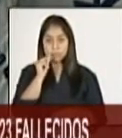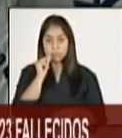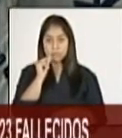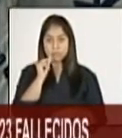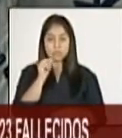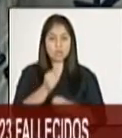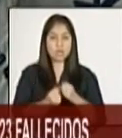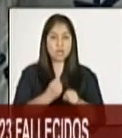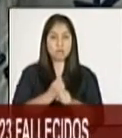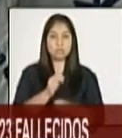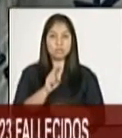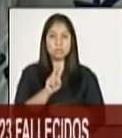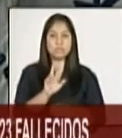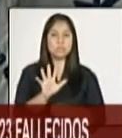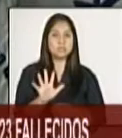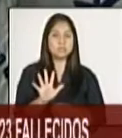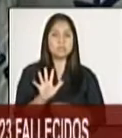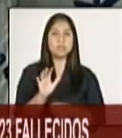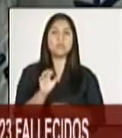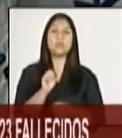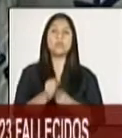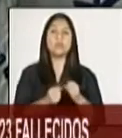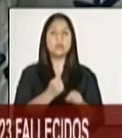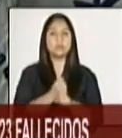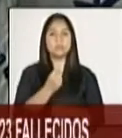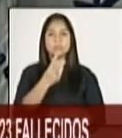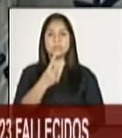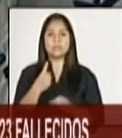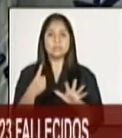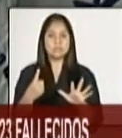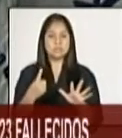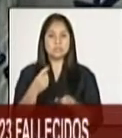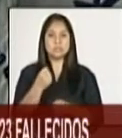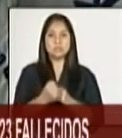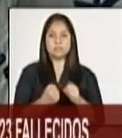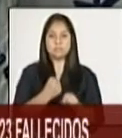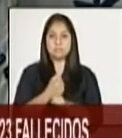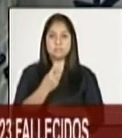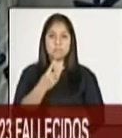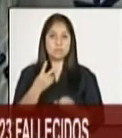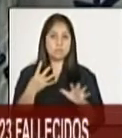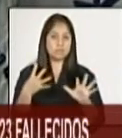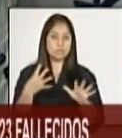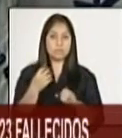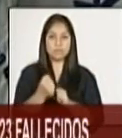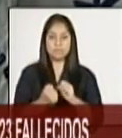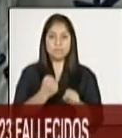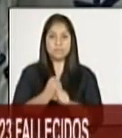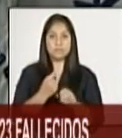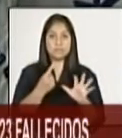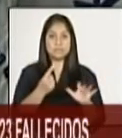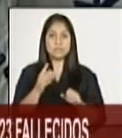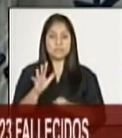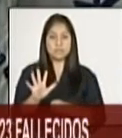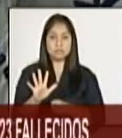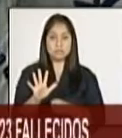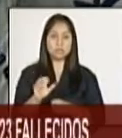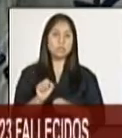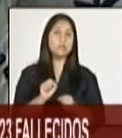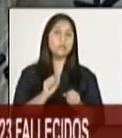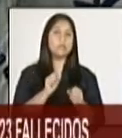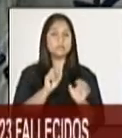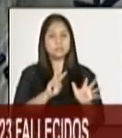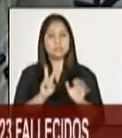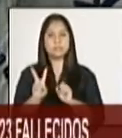las edades de 25, 26, 29, 65 y 72